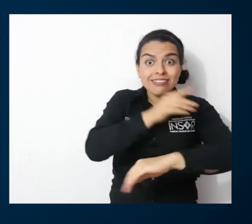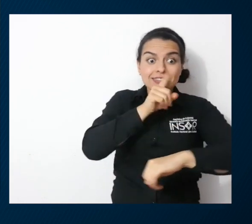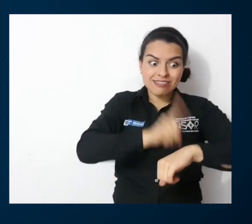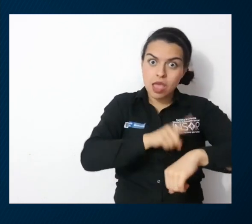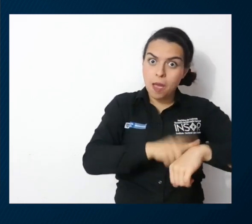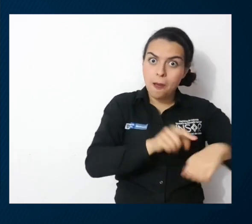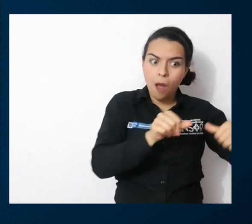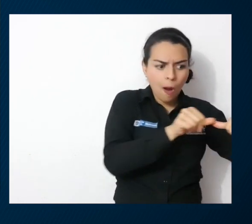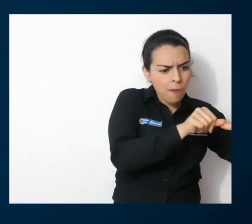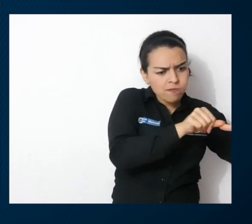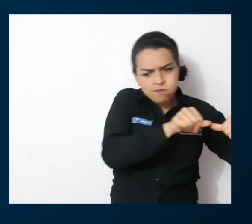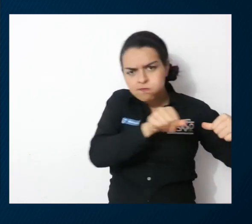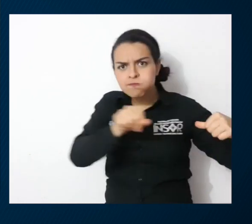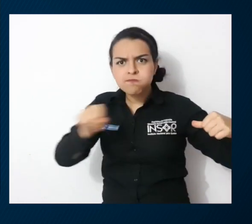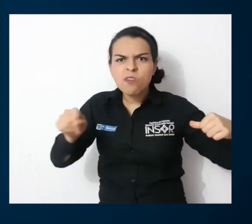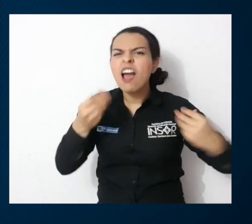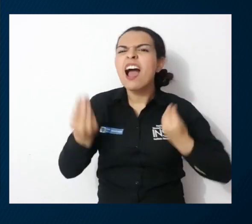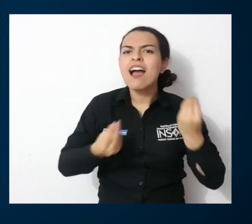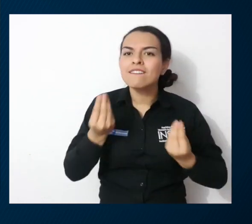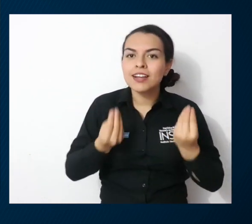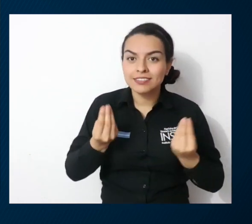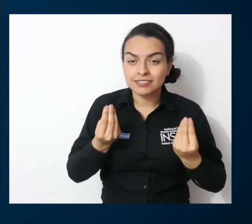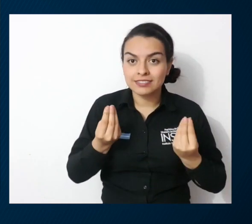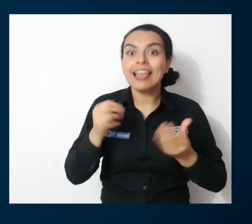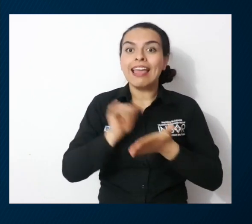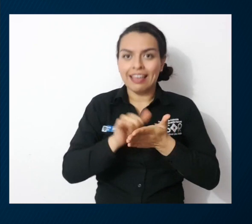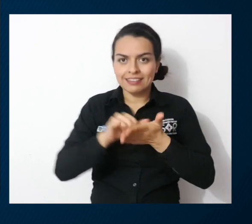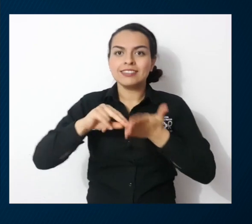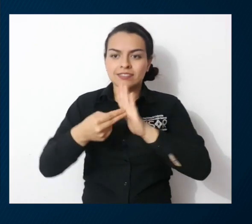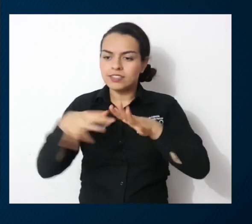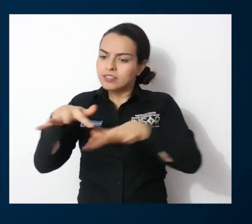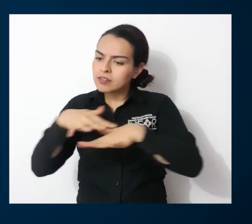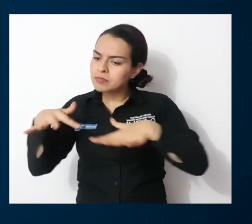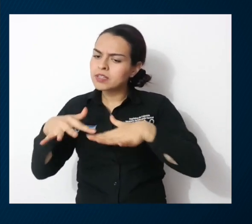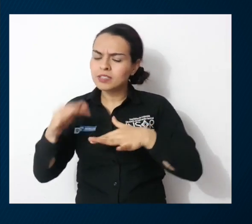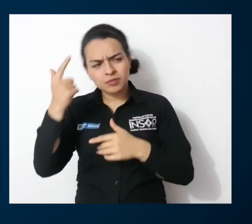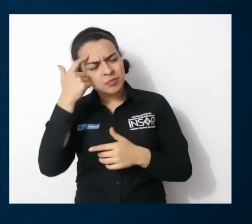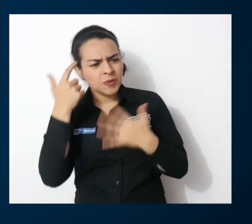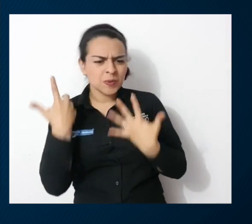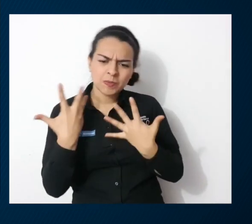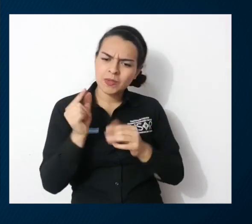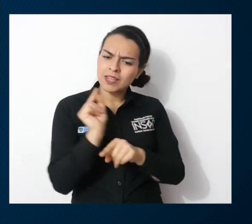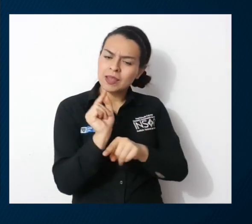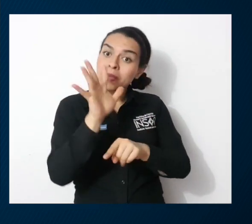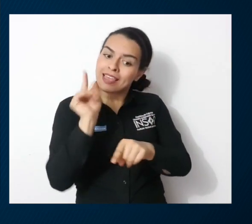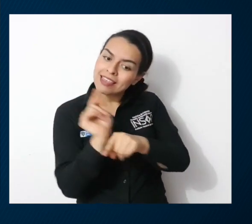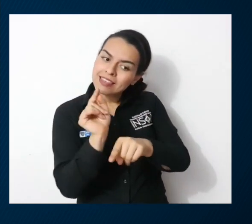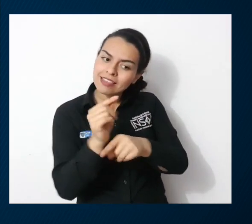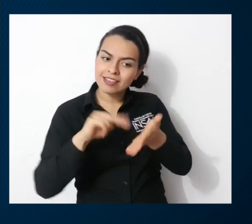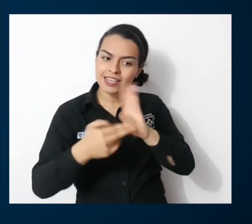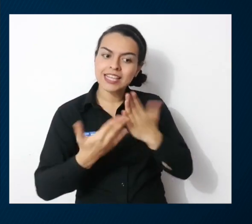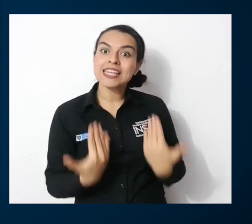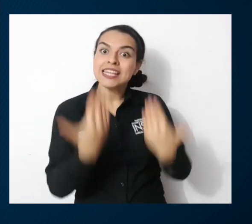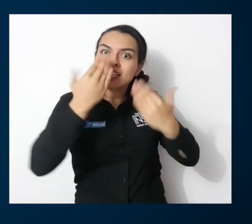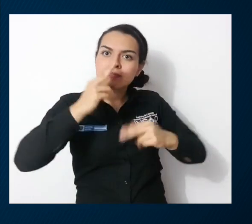hicieron a lo largo de este tiempo, que sean críticos constructivos, es decir,